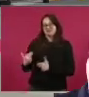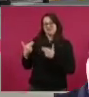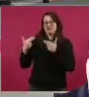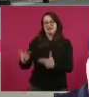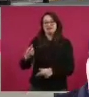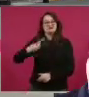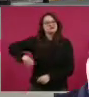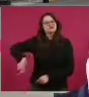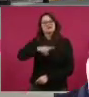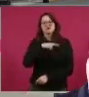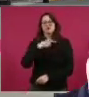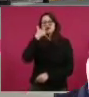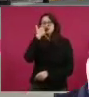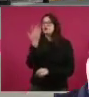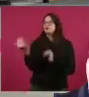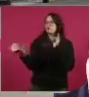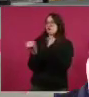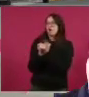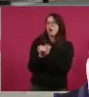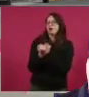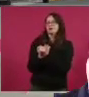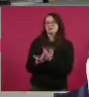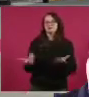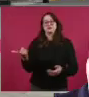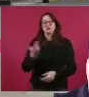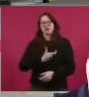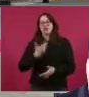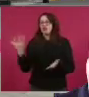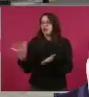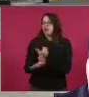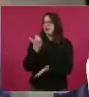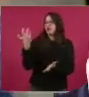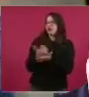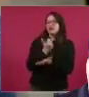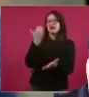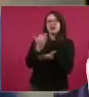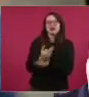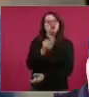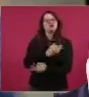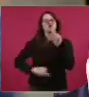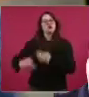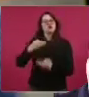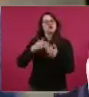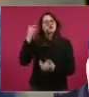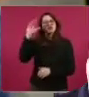vigente en cada una de las medallas que se ganan hoy en día para México.